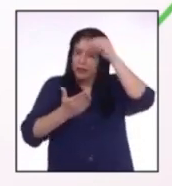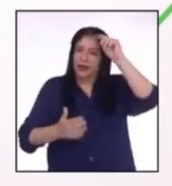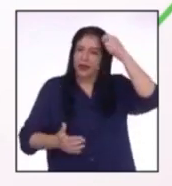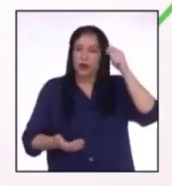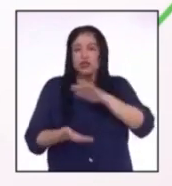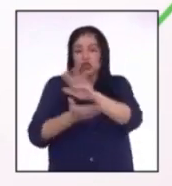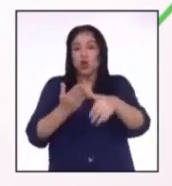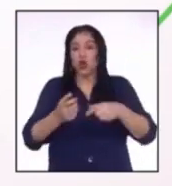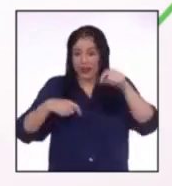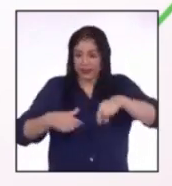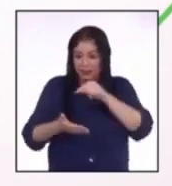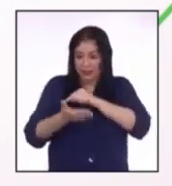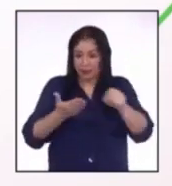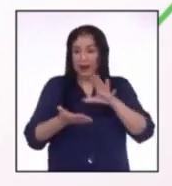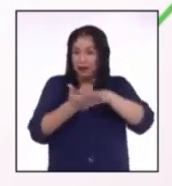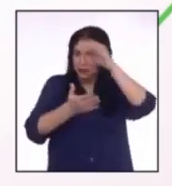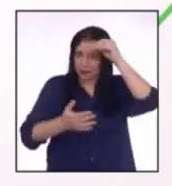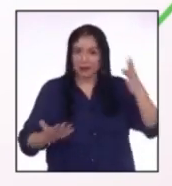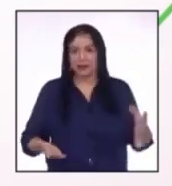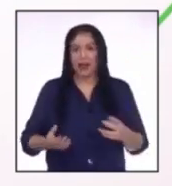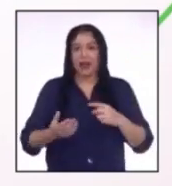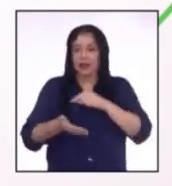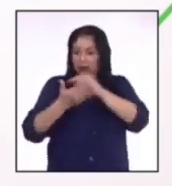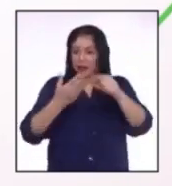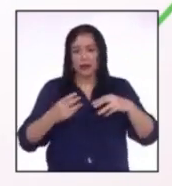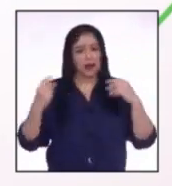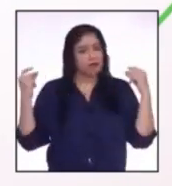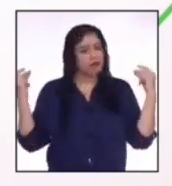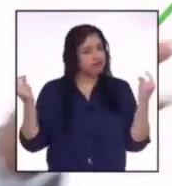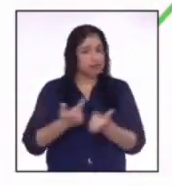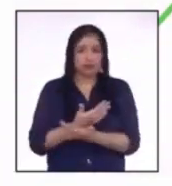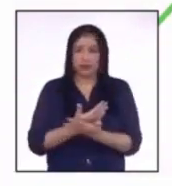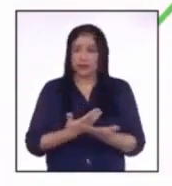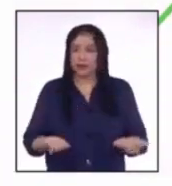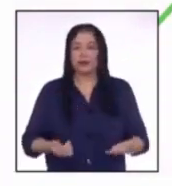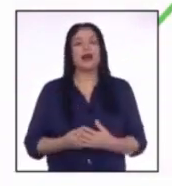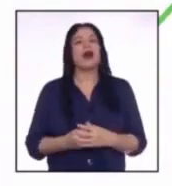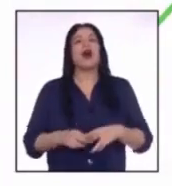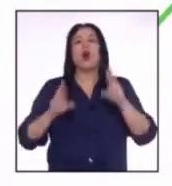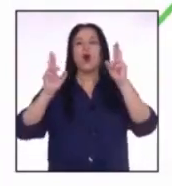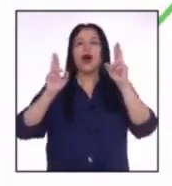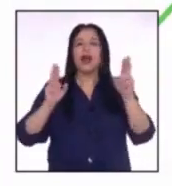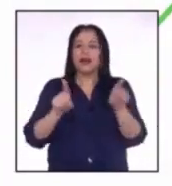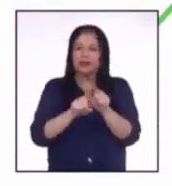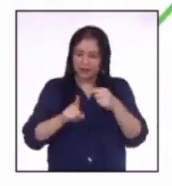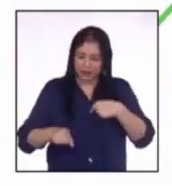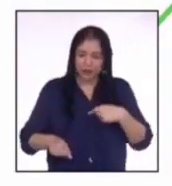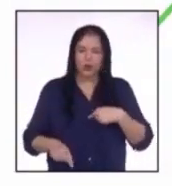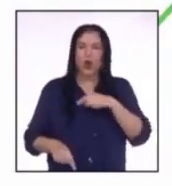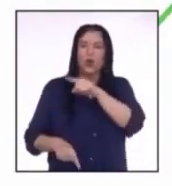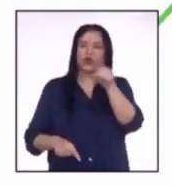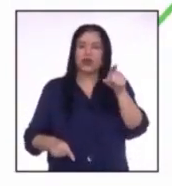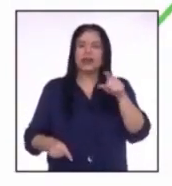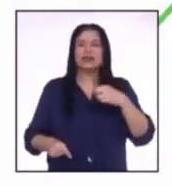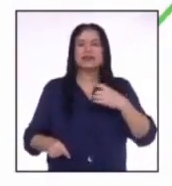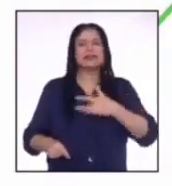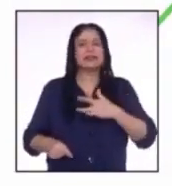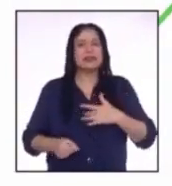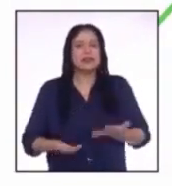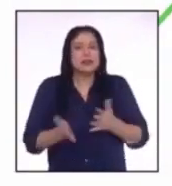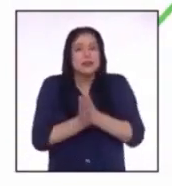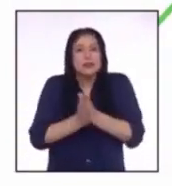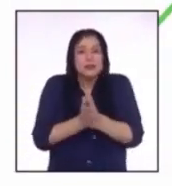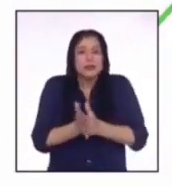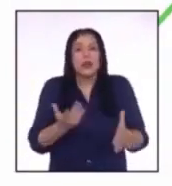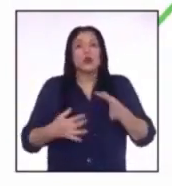en esta semana que se pasó volando no les parece espero que así como yo esté súper motivado con la